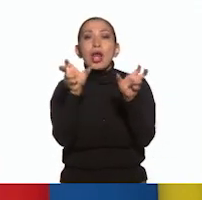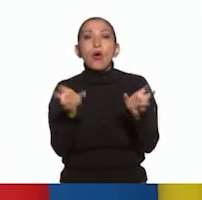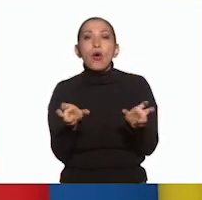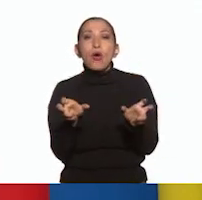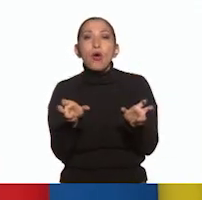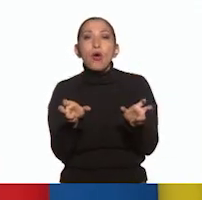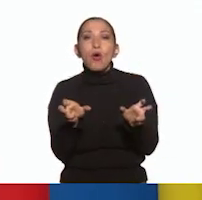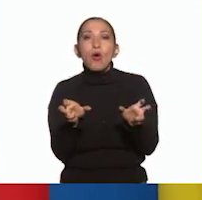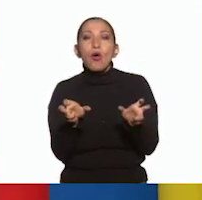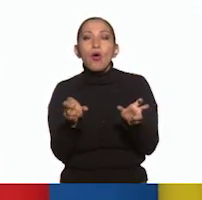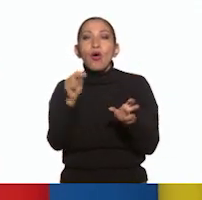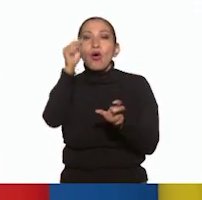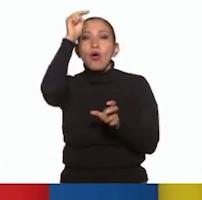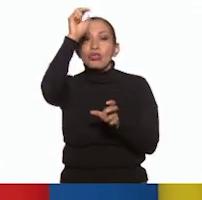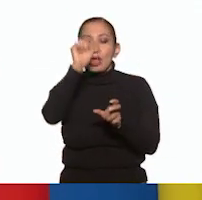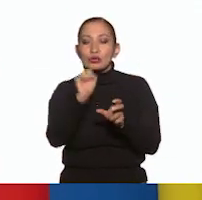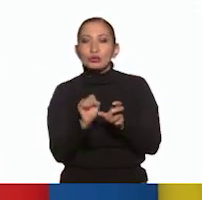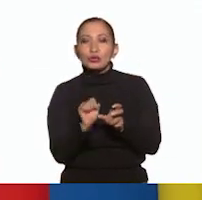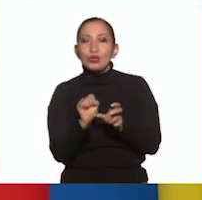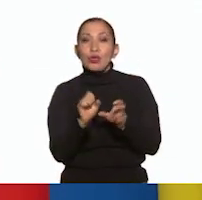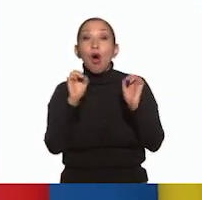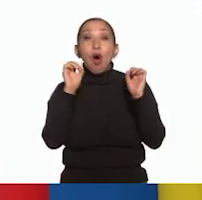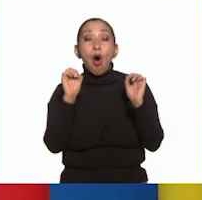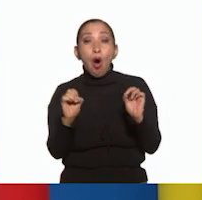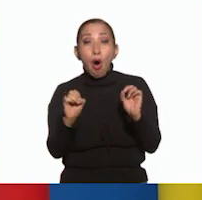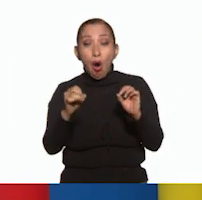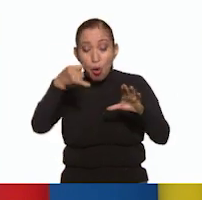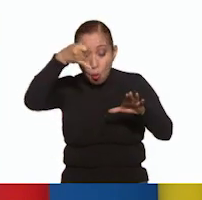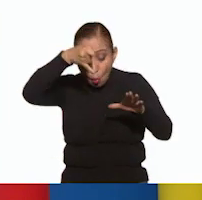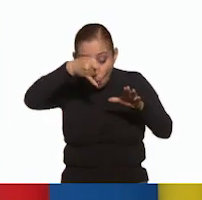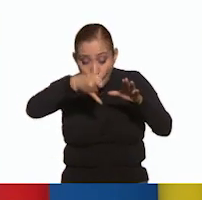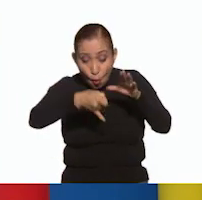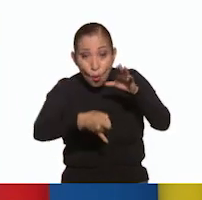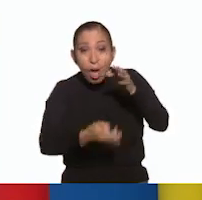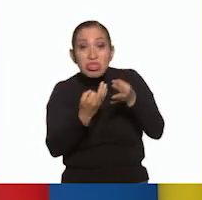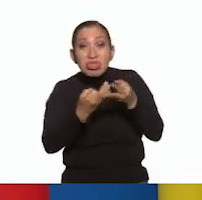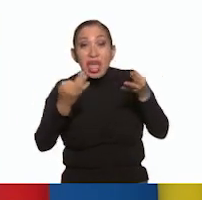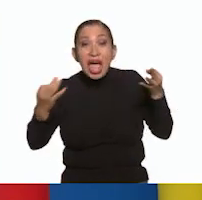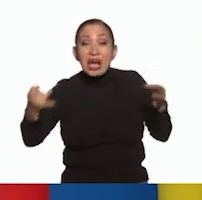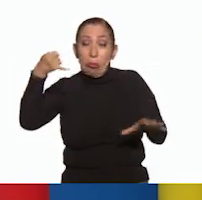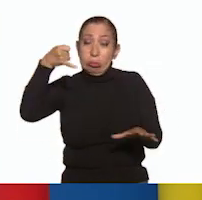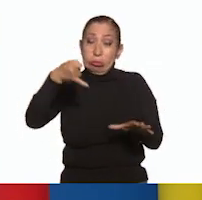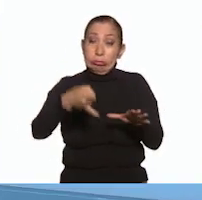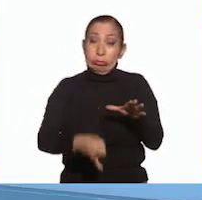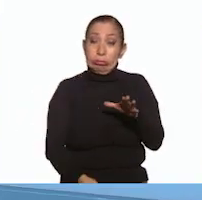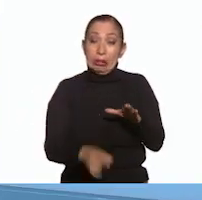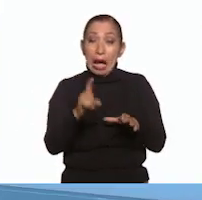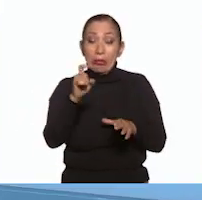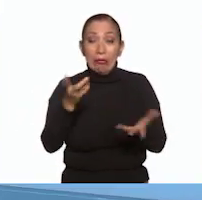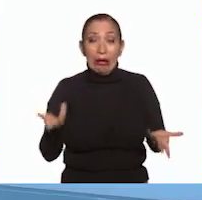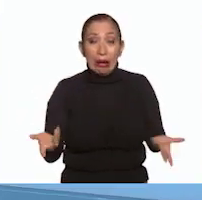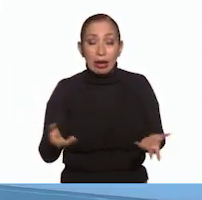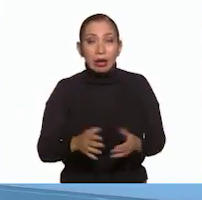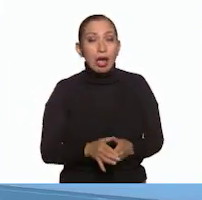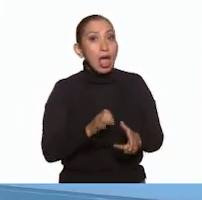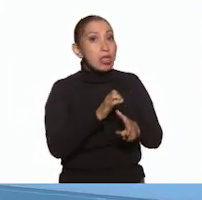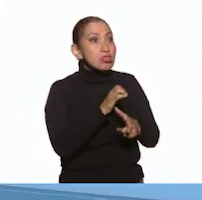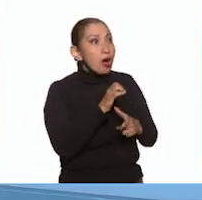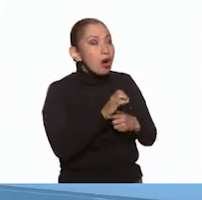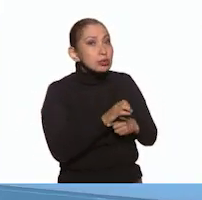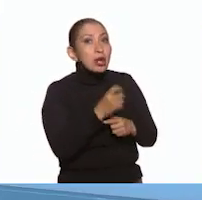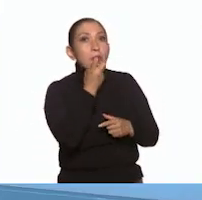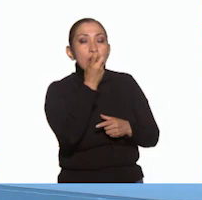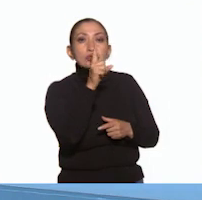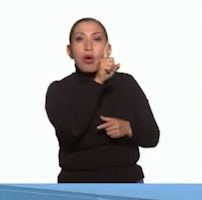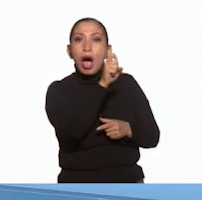los casquetes polares o en forma de mantos subterráneos a gran profundidad. Entonces, por eso